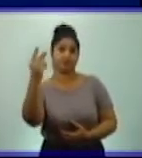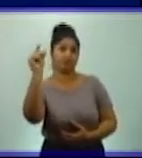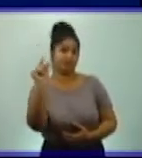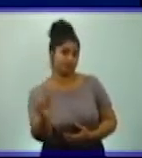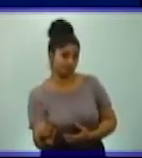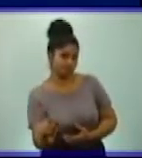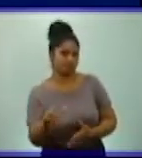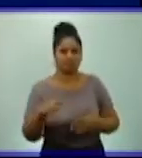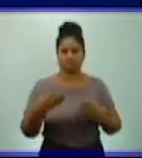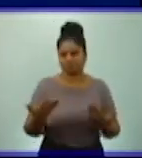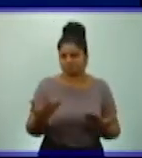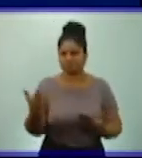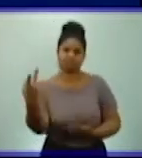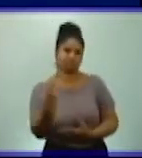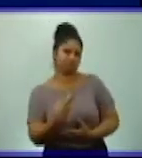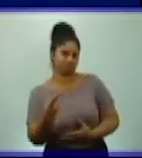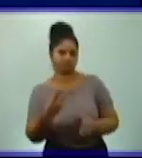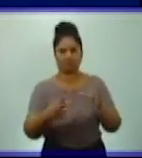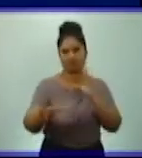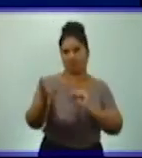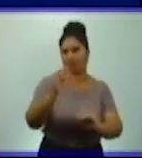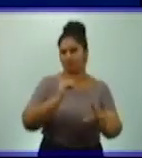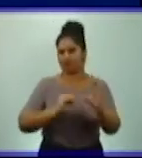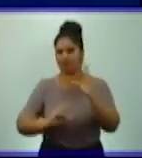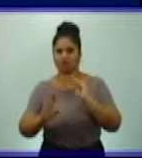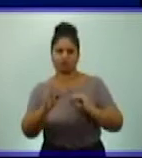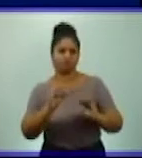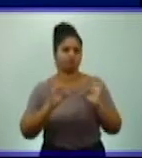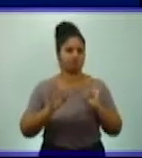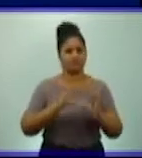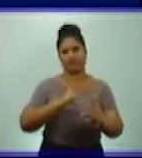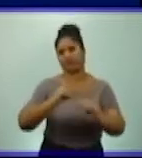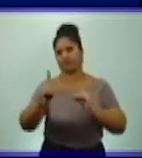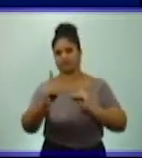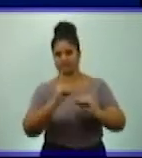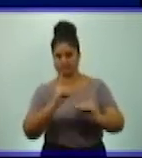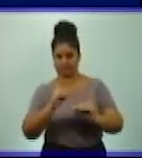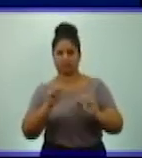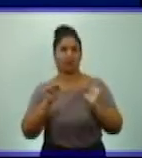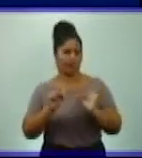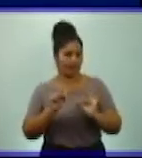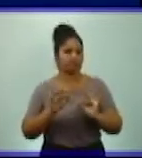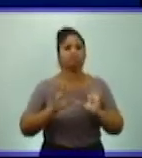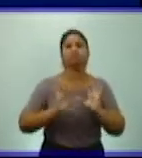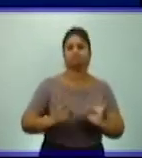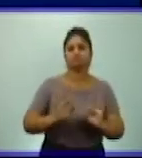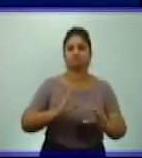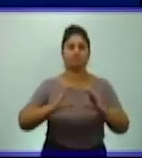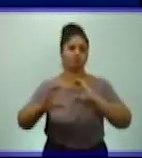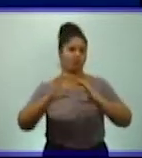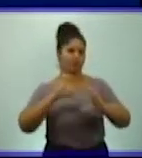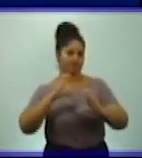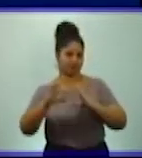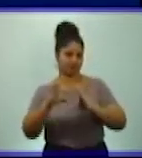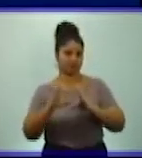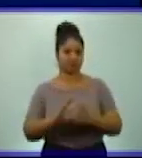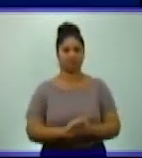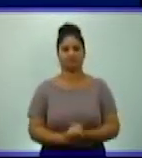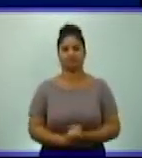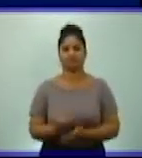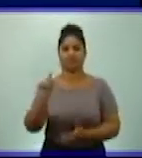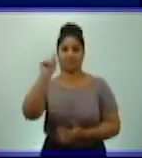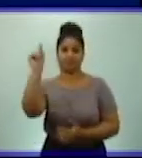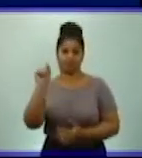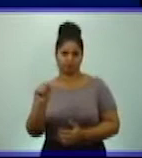la autora inicia el acto del habla cuando se refiere a mi bien. Bueno, ¿y quién será mi bien? ¿Será un